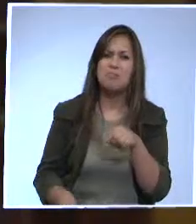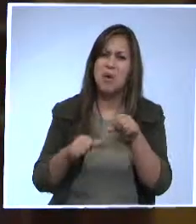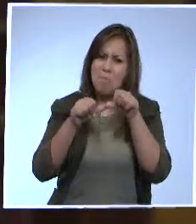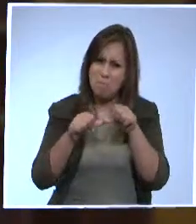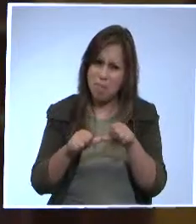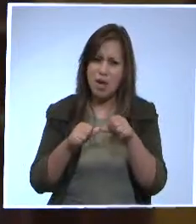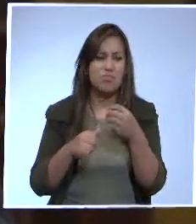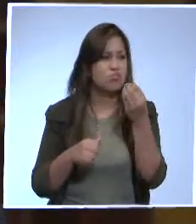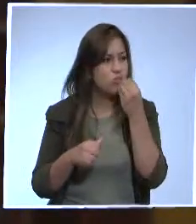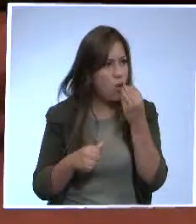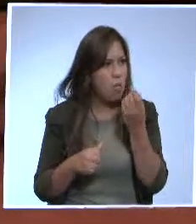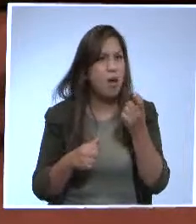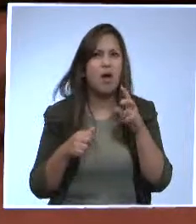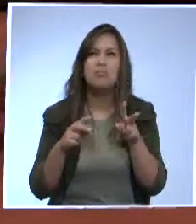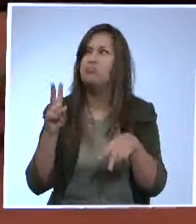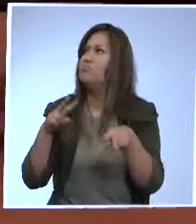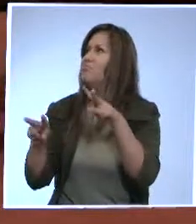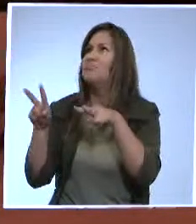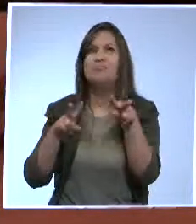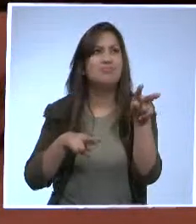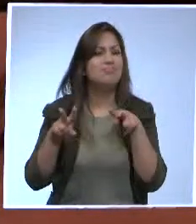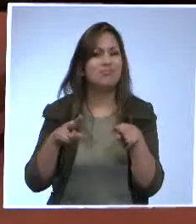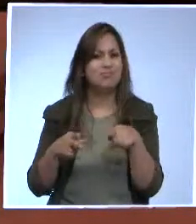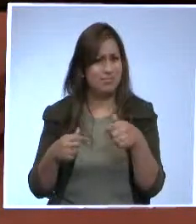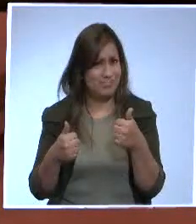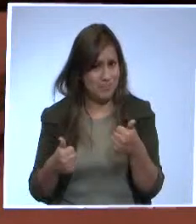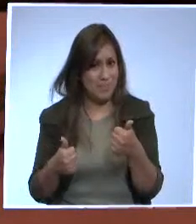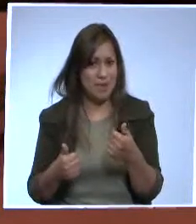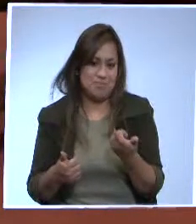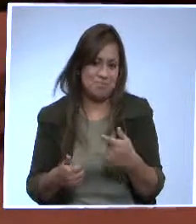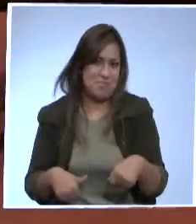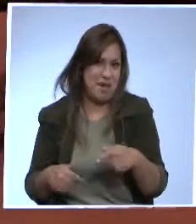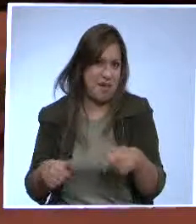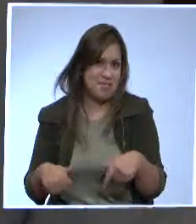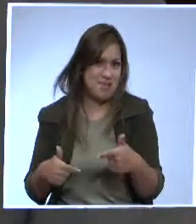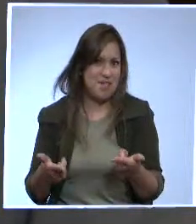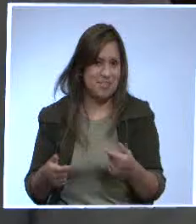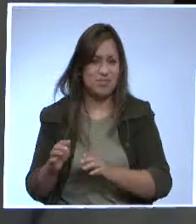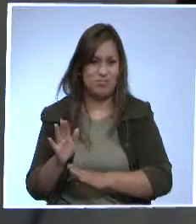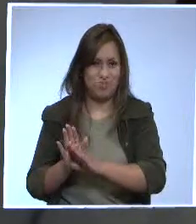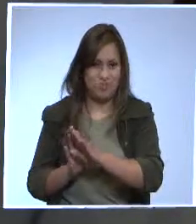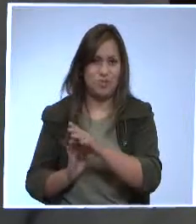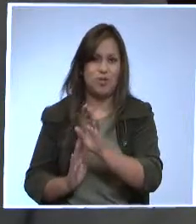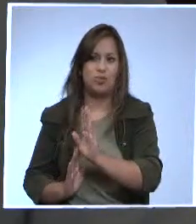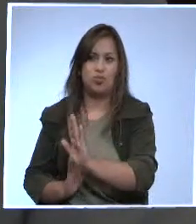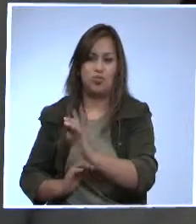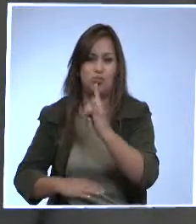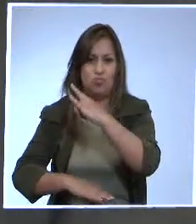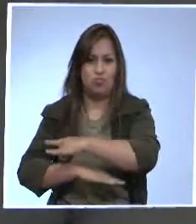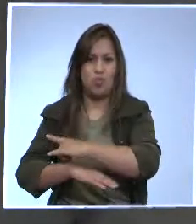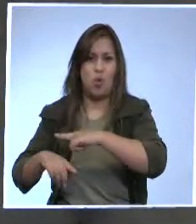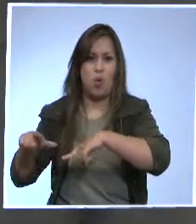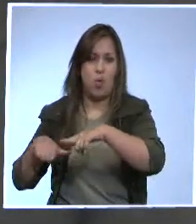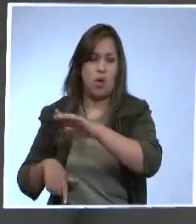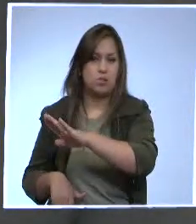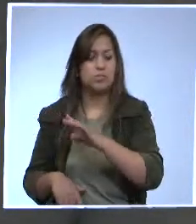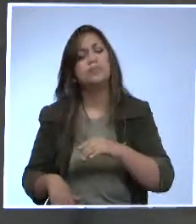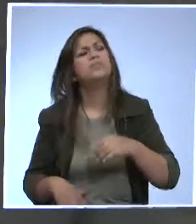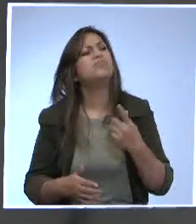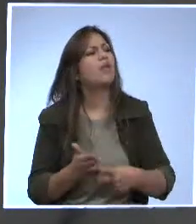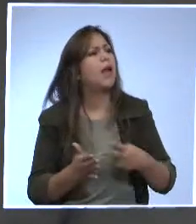pero pongo a pensar tomando en cuenta lo que sea patricio vida del redondel de alpachaca la ruta de 35 hacia el sur que pasa hacia el